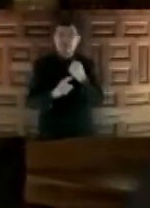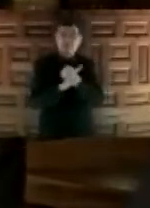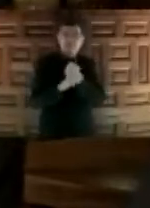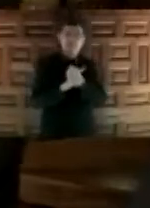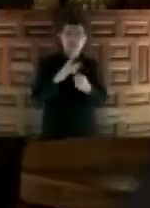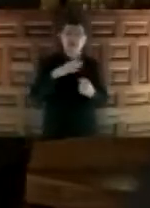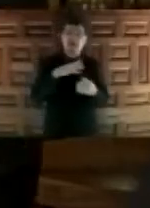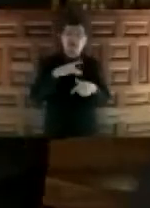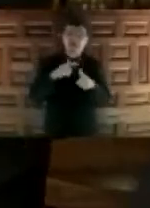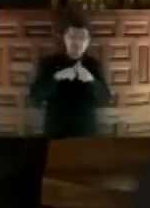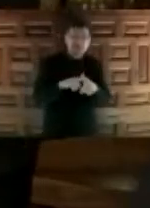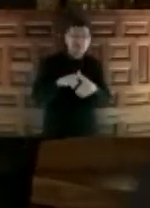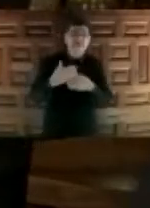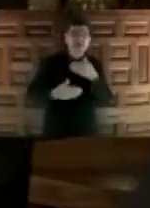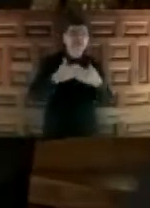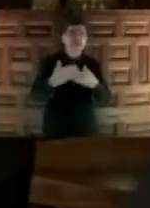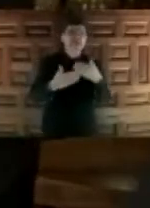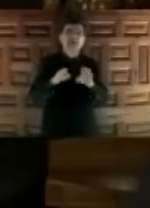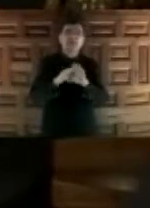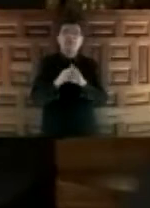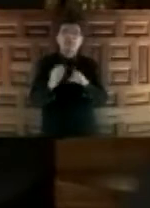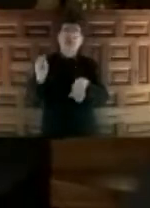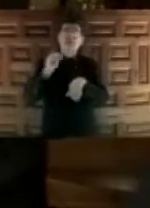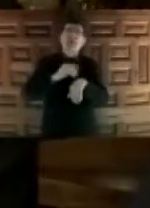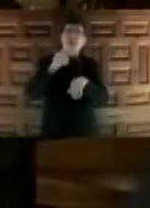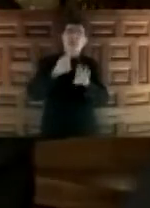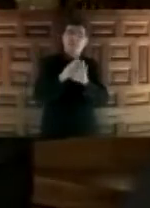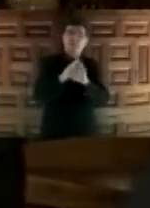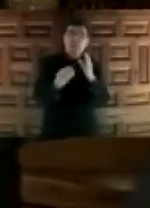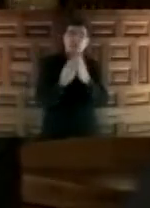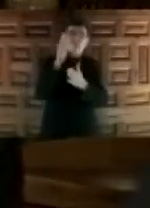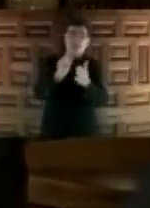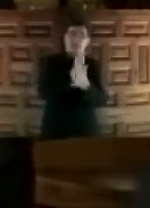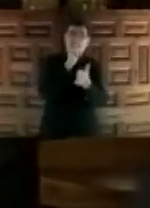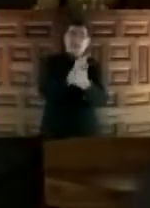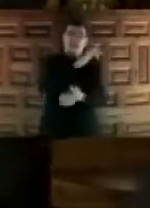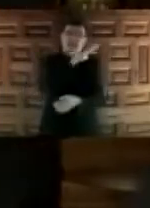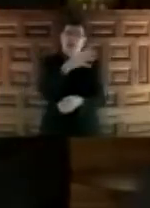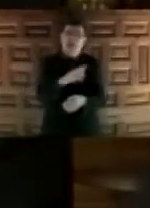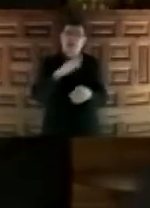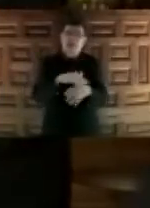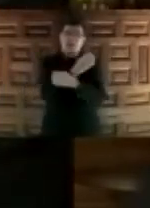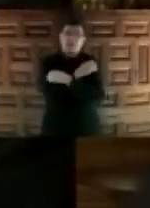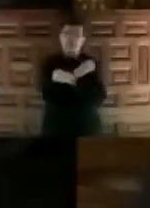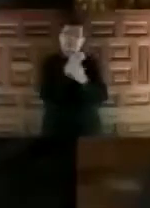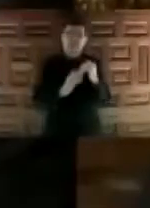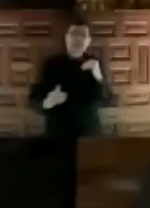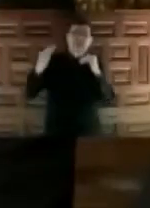que precede y configura, se configura como marco de la nueva Ley General de Educación